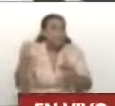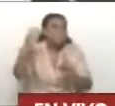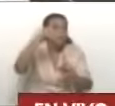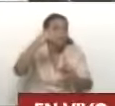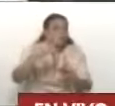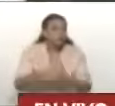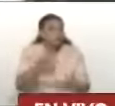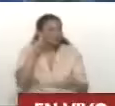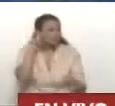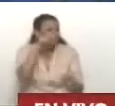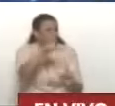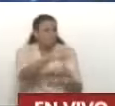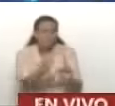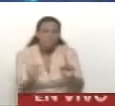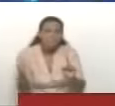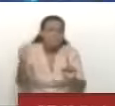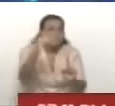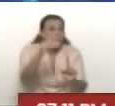que